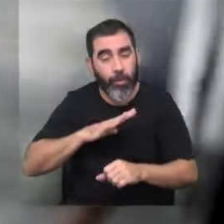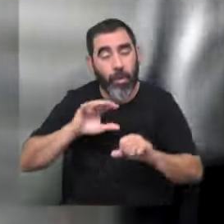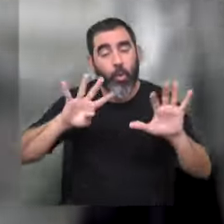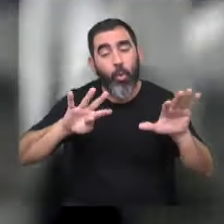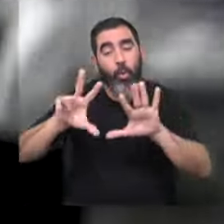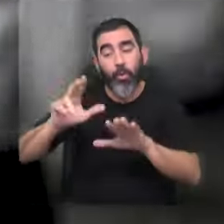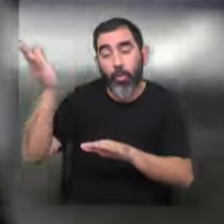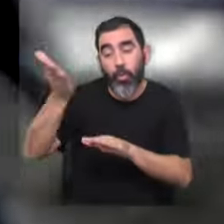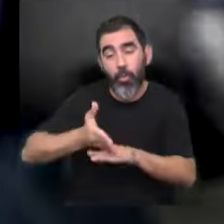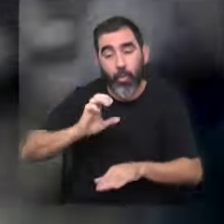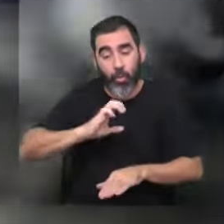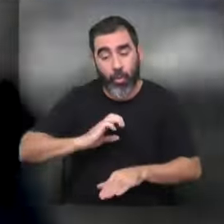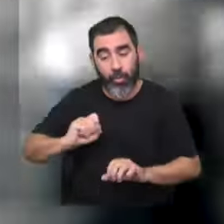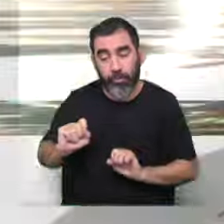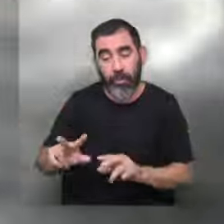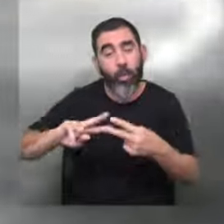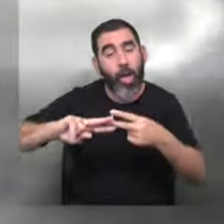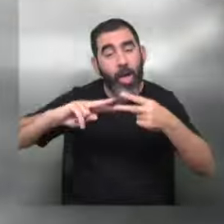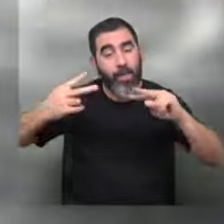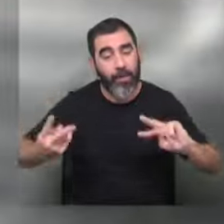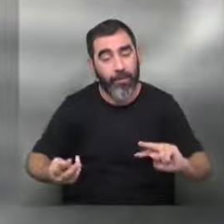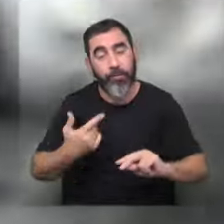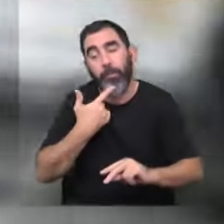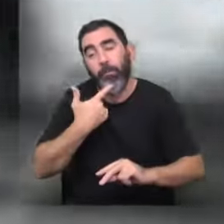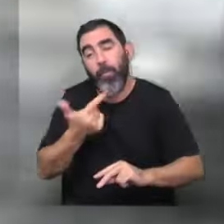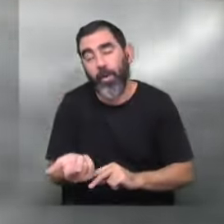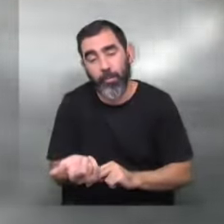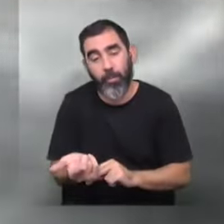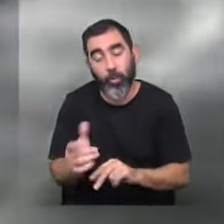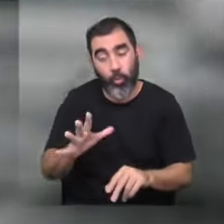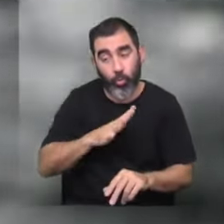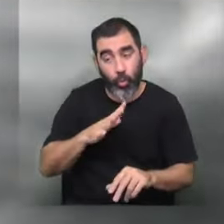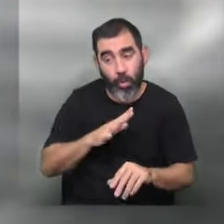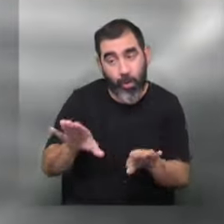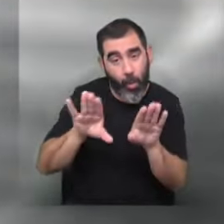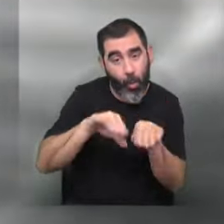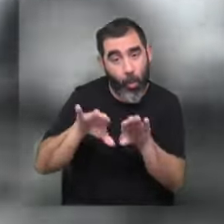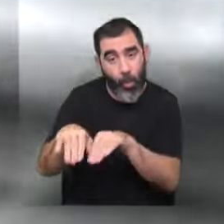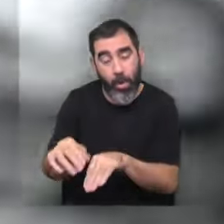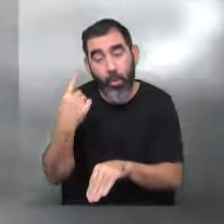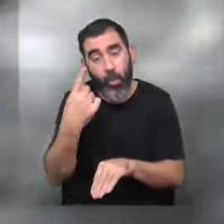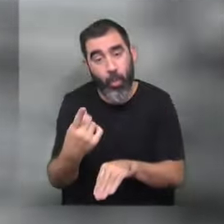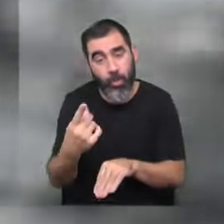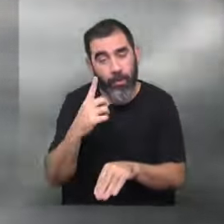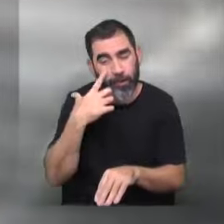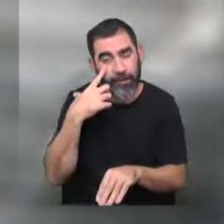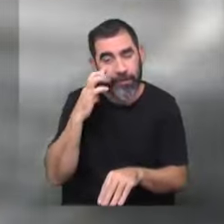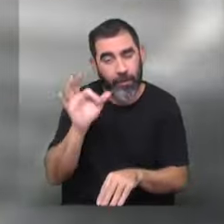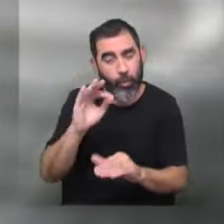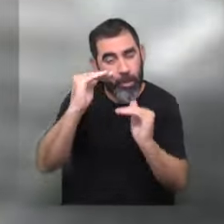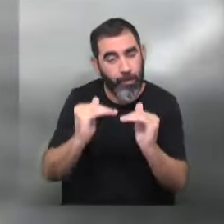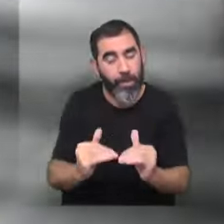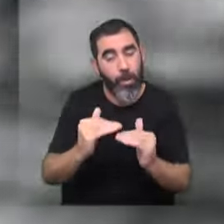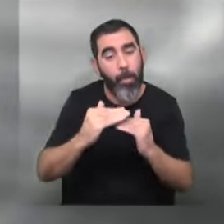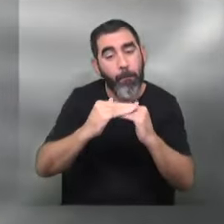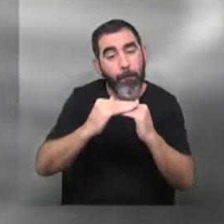del 98% de nuestro ADN. Entre las características que aún conservamos, una es menos evidente. Es el